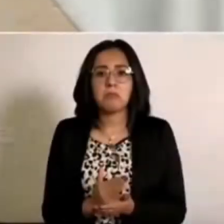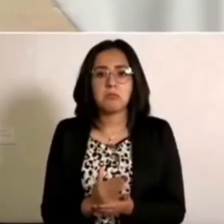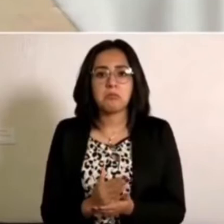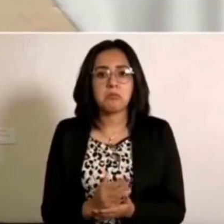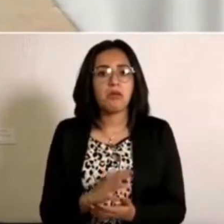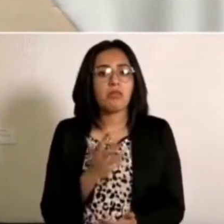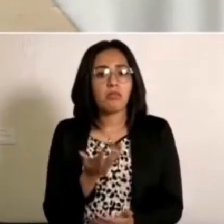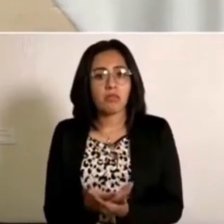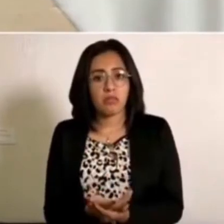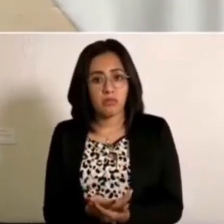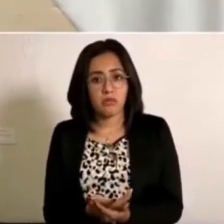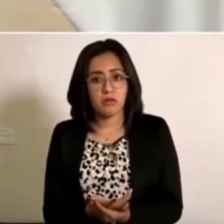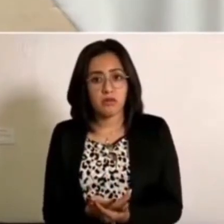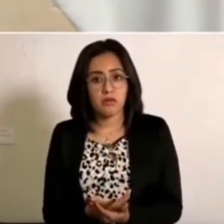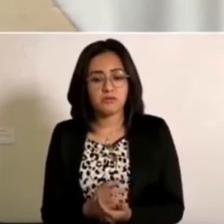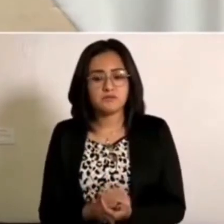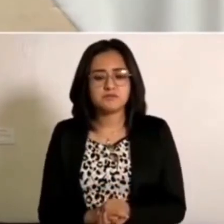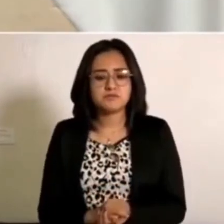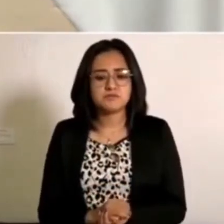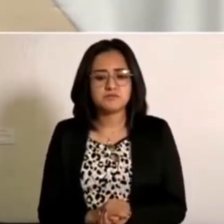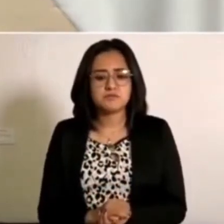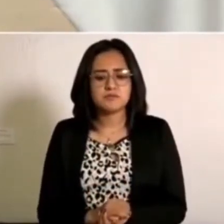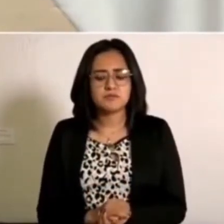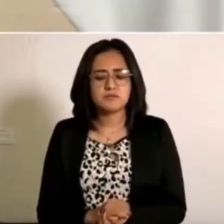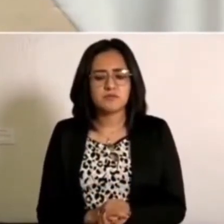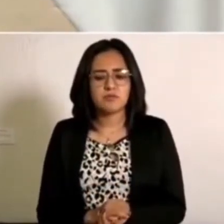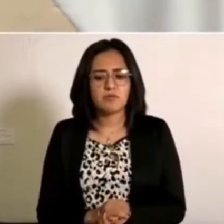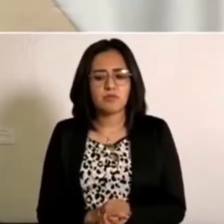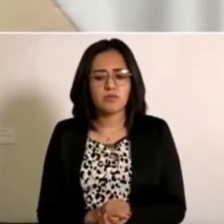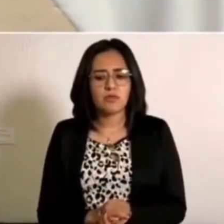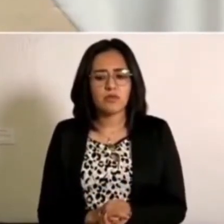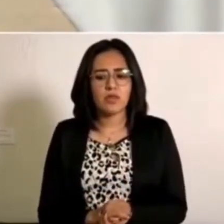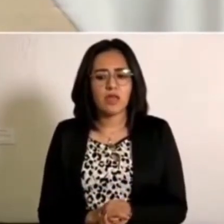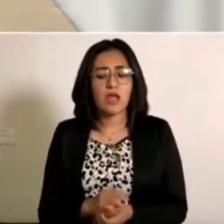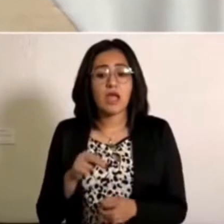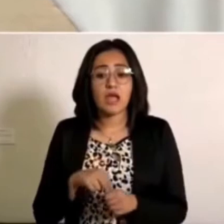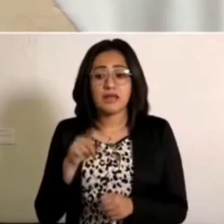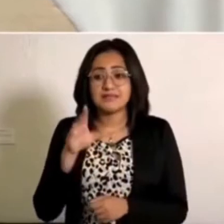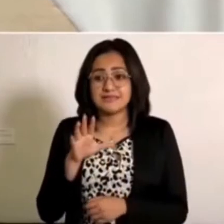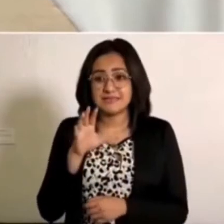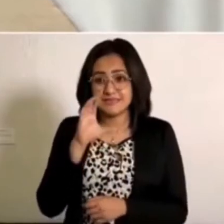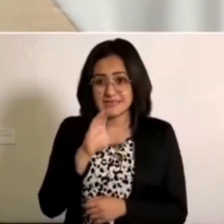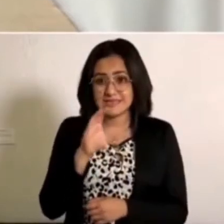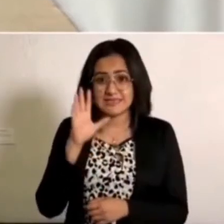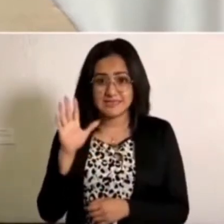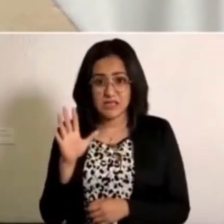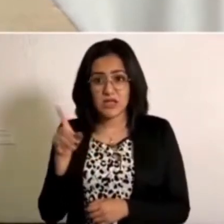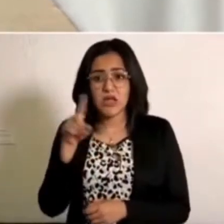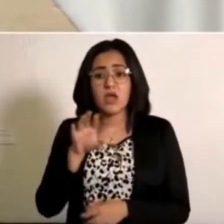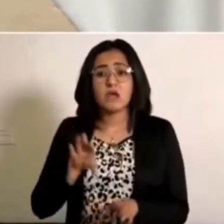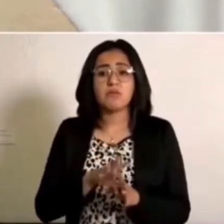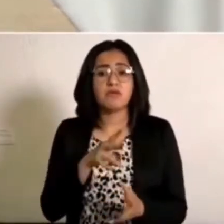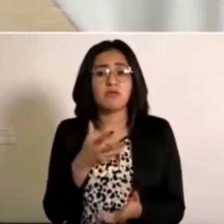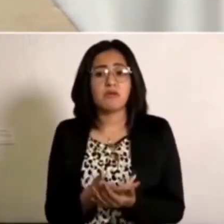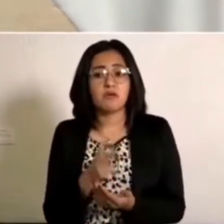El gobernador de Puebla, Luis Miguel Barbosa Huerta, anunció una investigación en contra del expresidente municipal Luis Banks Cerrato, personaje